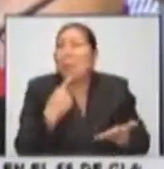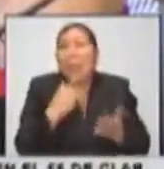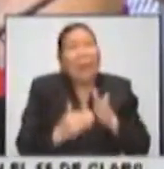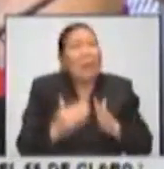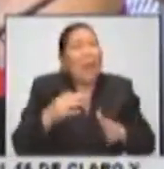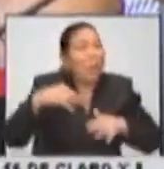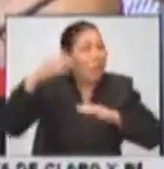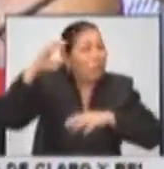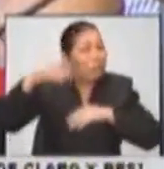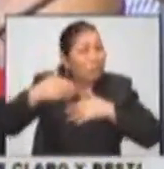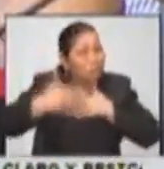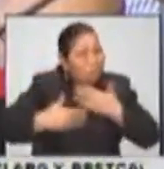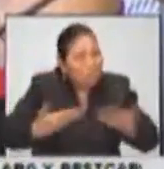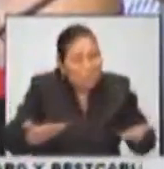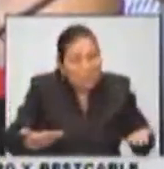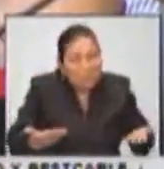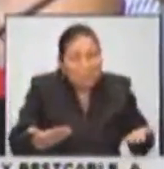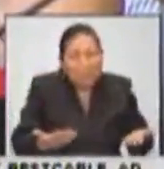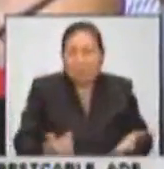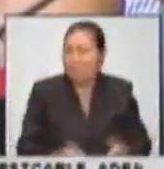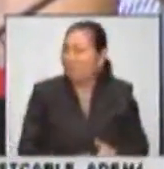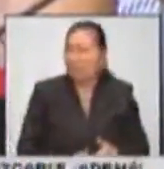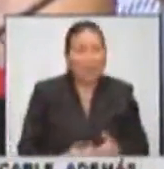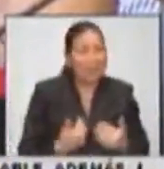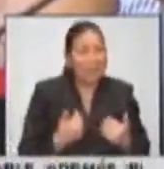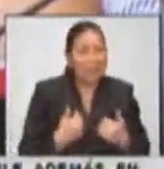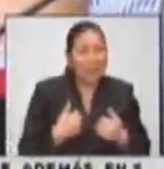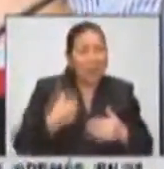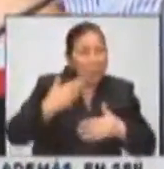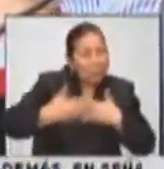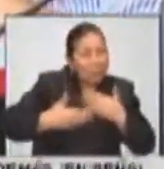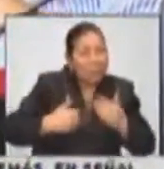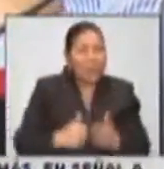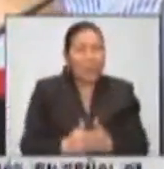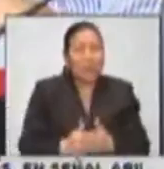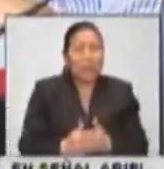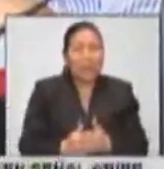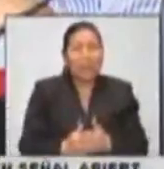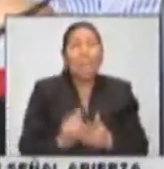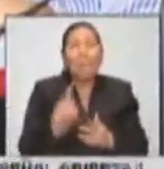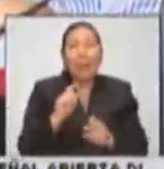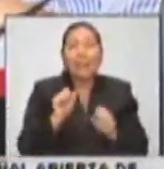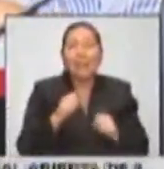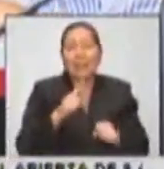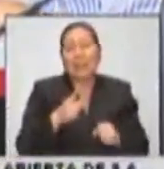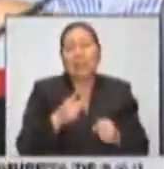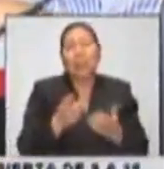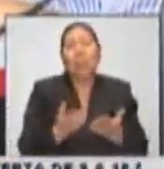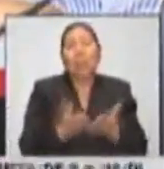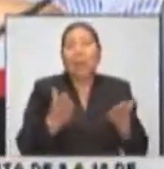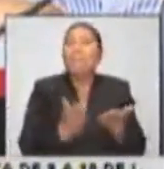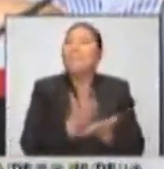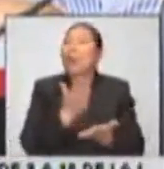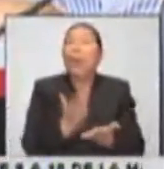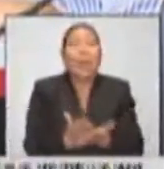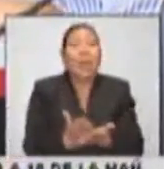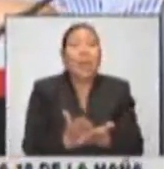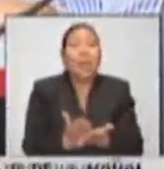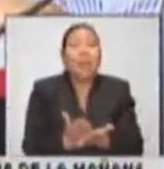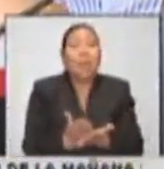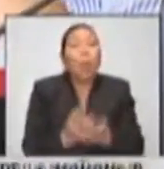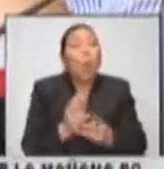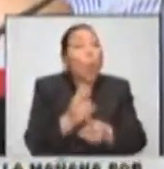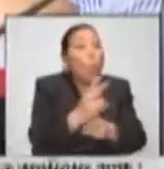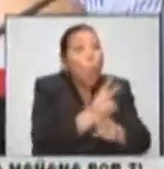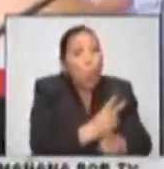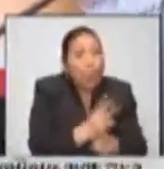grandes huaicos, nosotros no tenemos esos huaicos que, pero para nosotros sí es un gran problema, porque no hemos sido